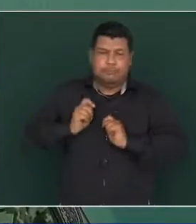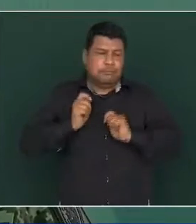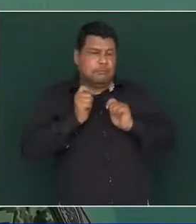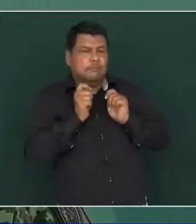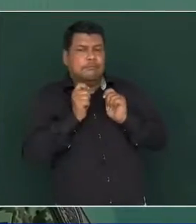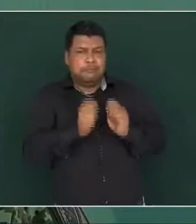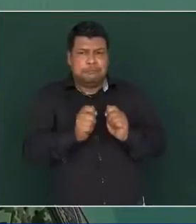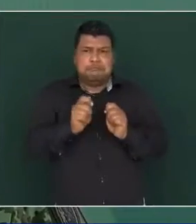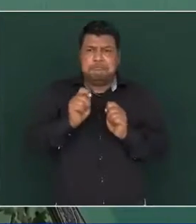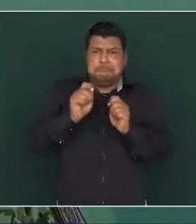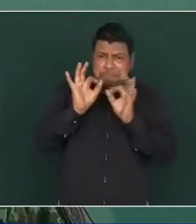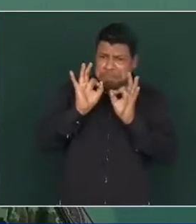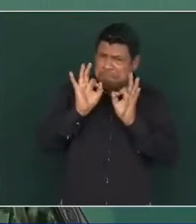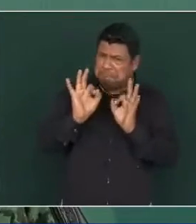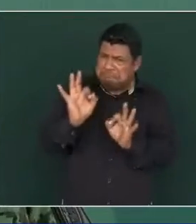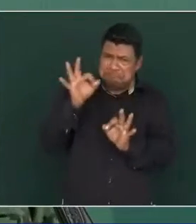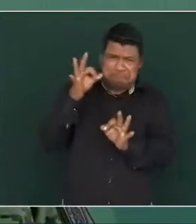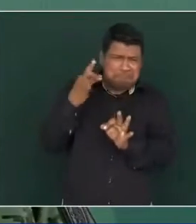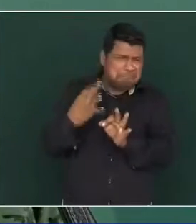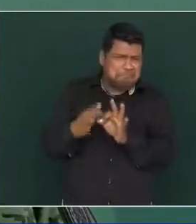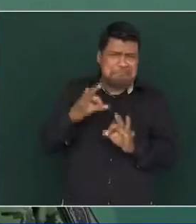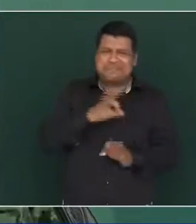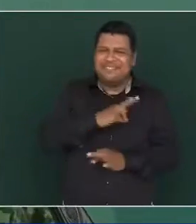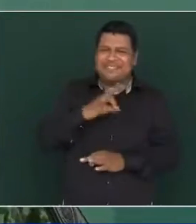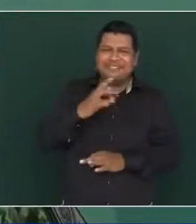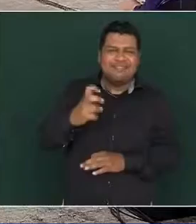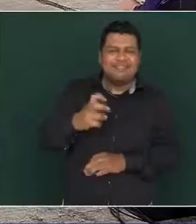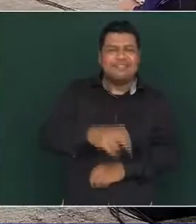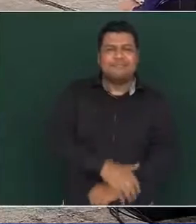manera como se está planeando, ¿no?